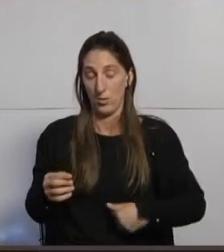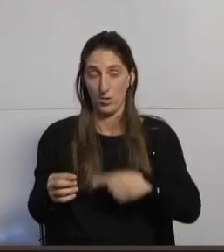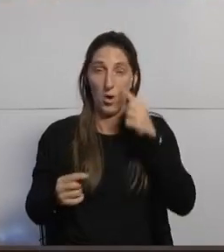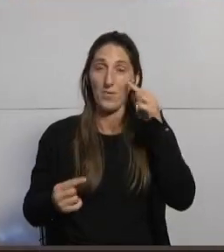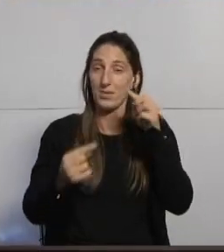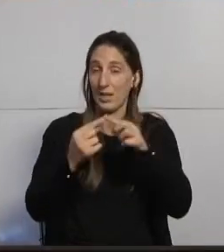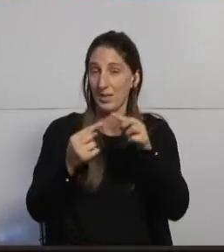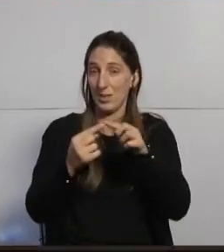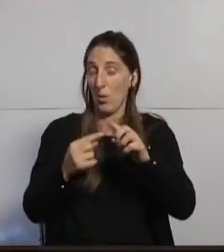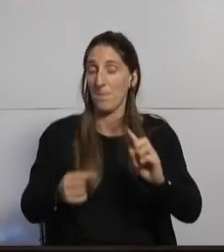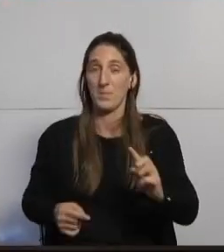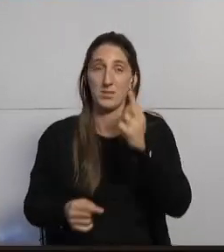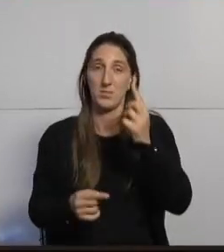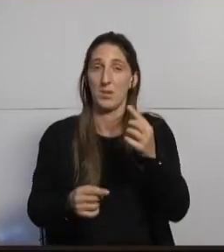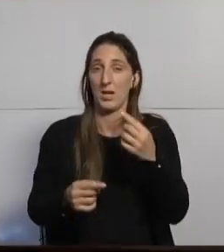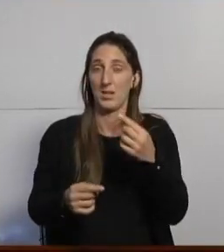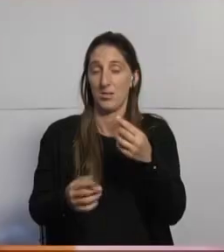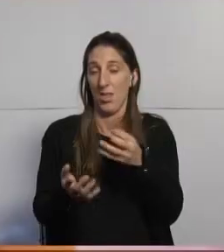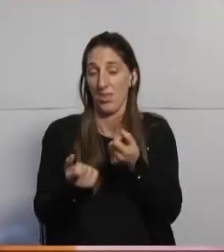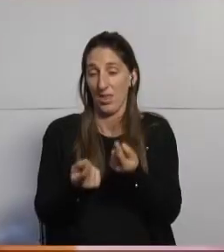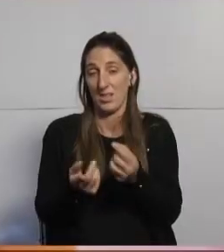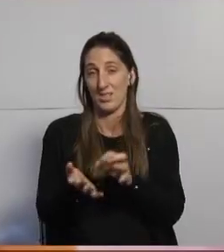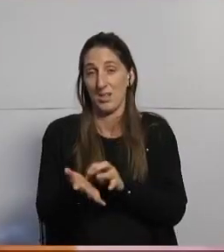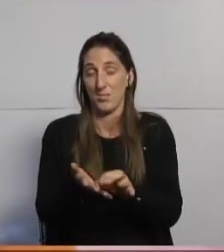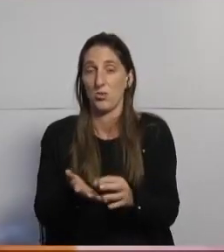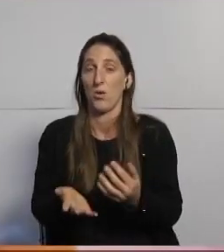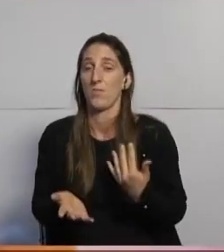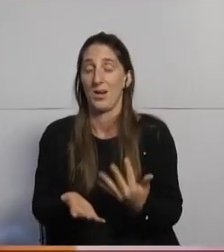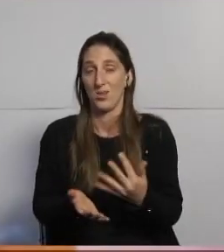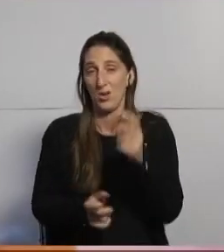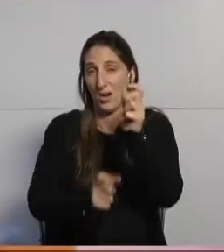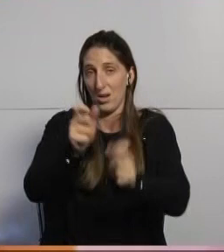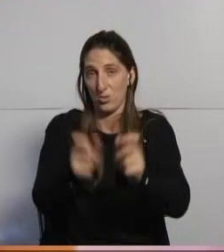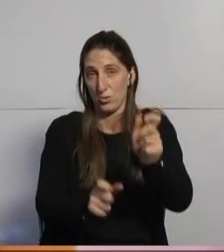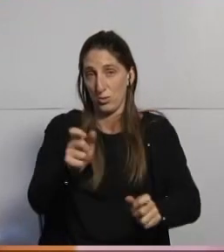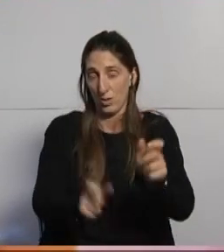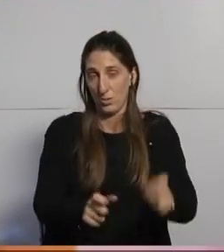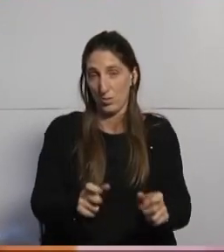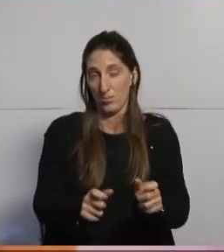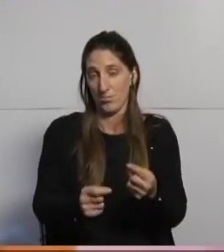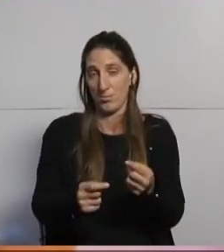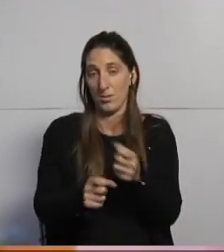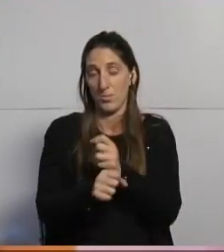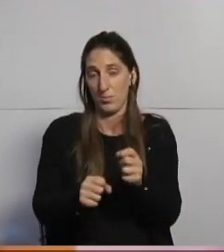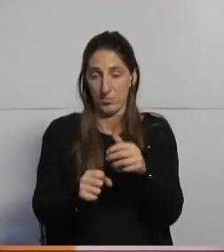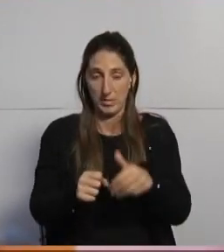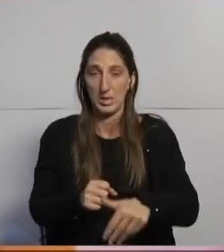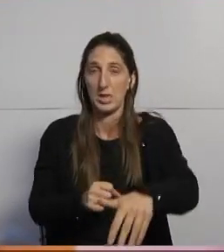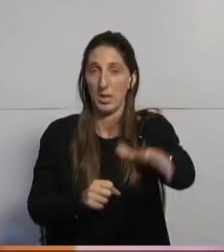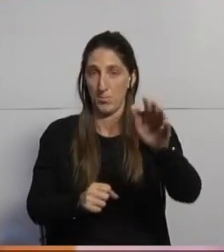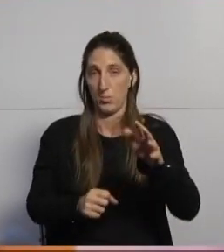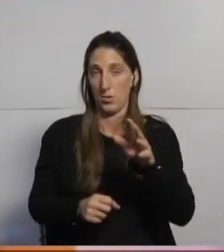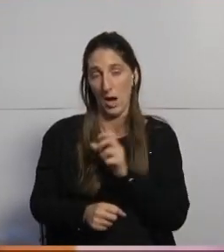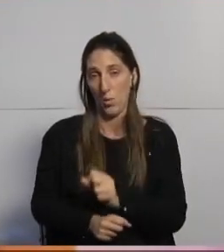principales de las entidades de gobierno es brindar servicios de valor a los ciudadanos sustentablemente a lo largo del tiempo,